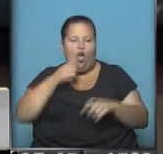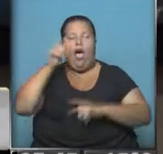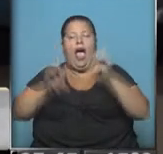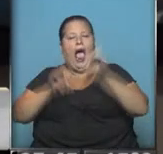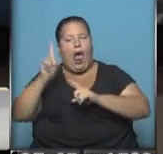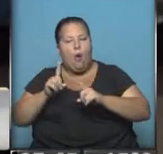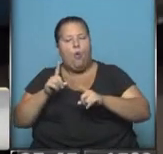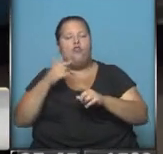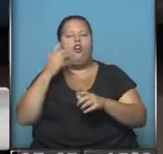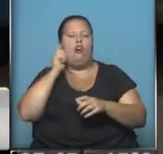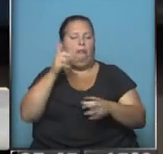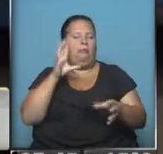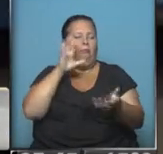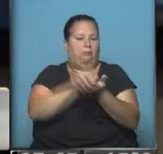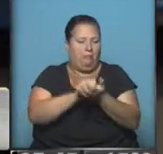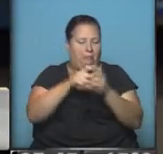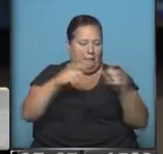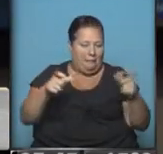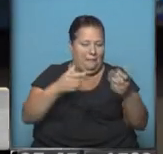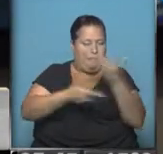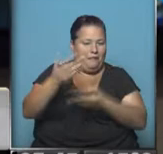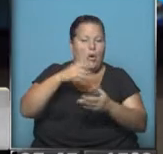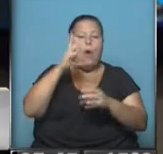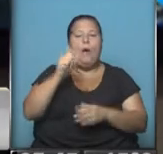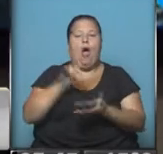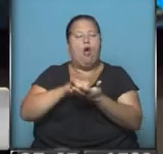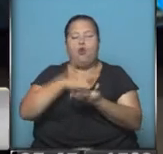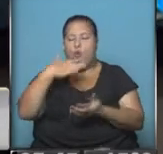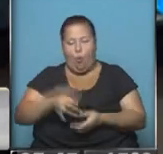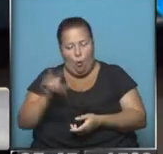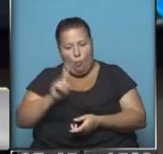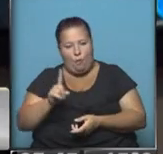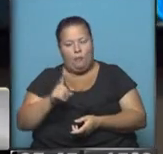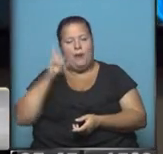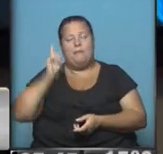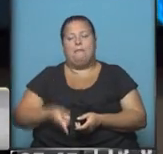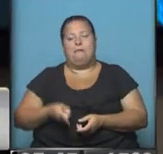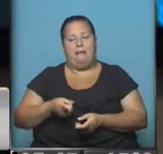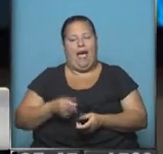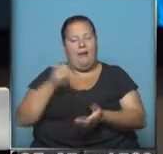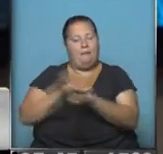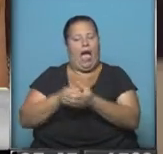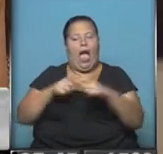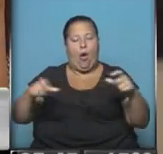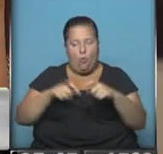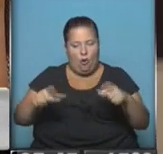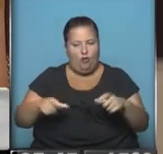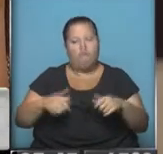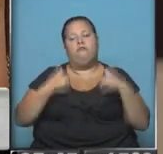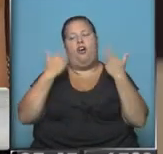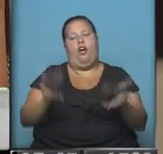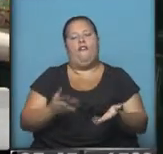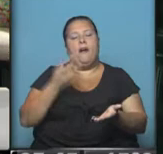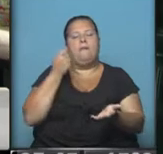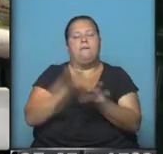que habían entrado el canje les ofreció ya que el banco no va yo no cumplía con el mandato del pago a los bonistas ofrecida a